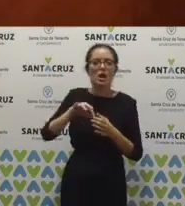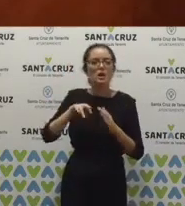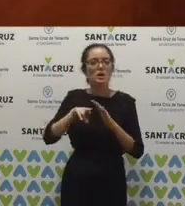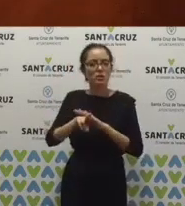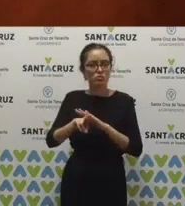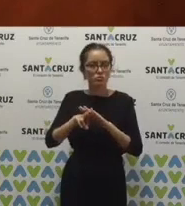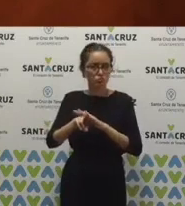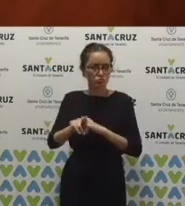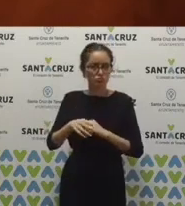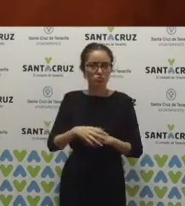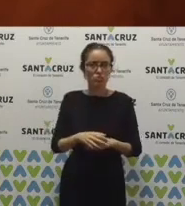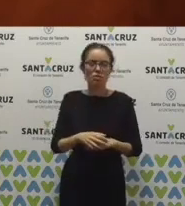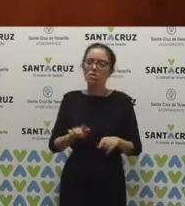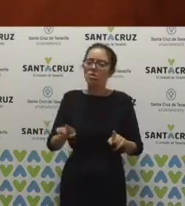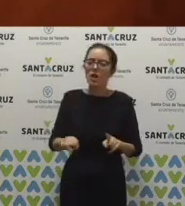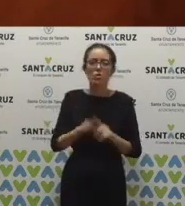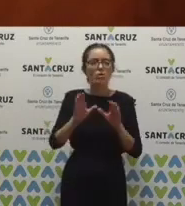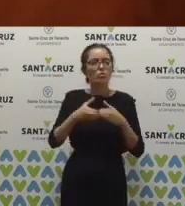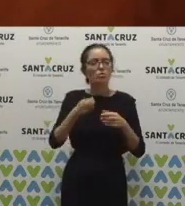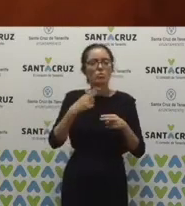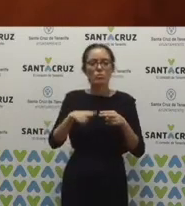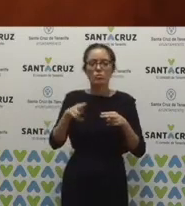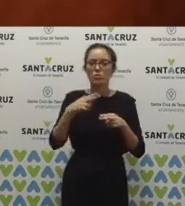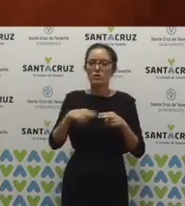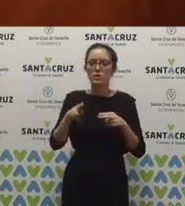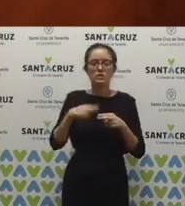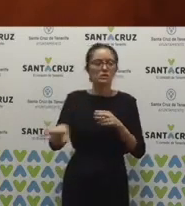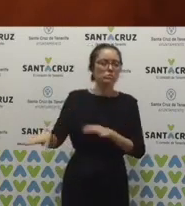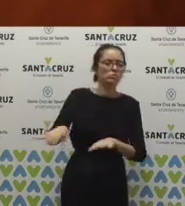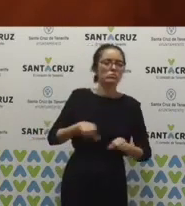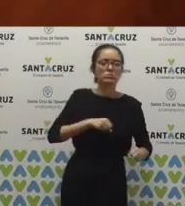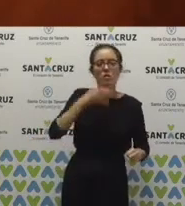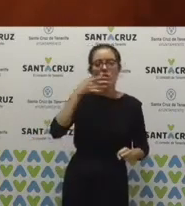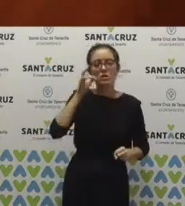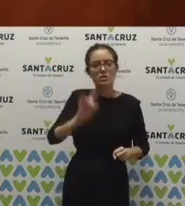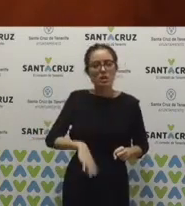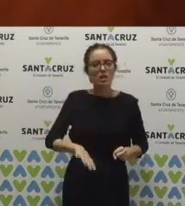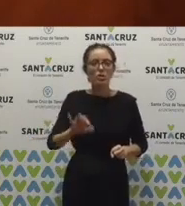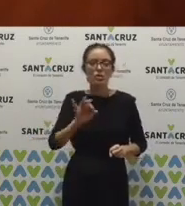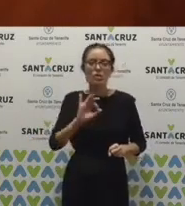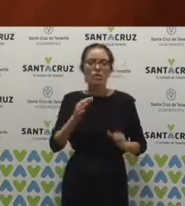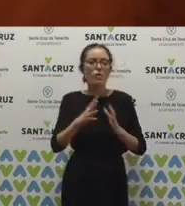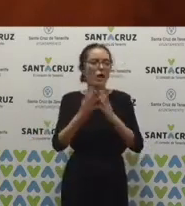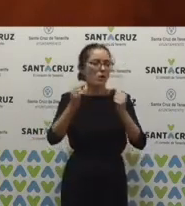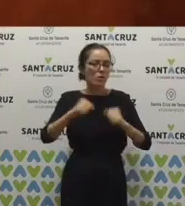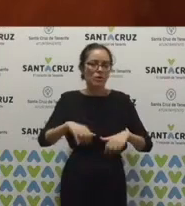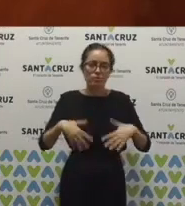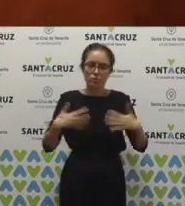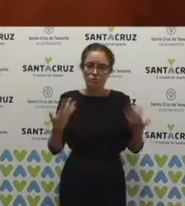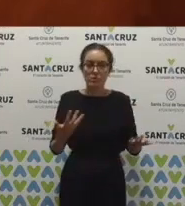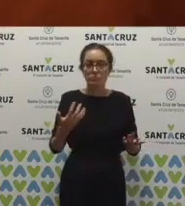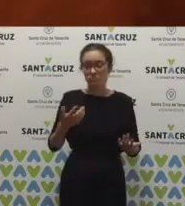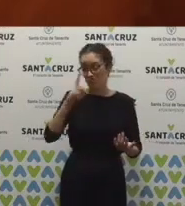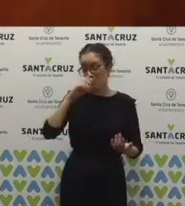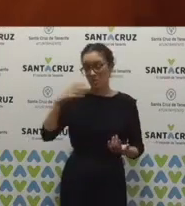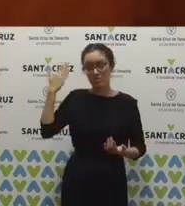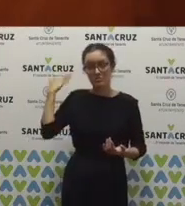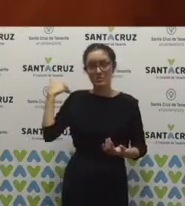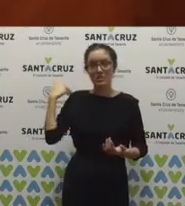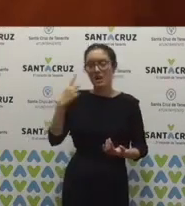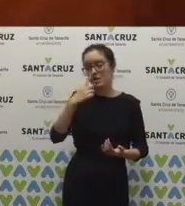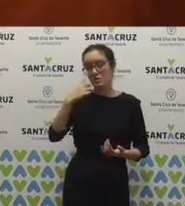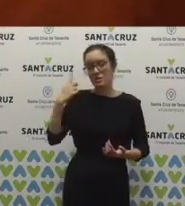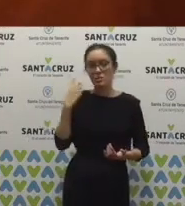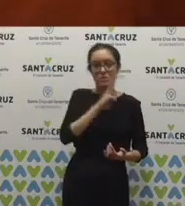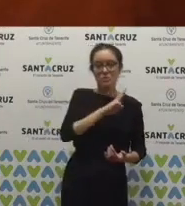independientemente de los partidos que hayan estado al gobierno o de los acuerdos recuerden que el ayuntamiento de santa cruz gobernaba hasta es un año partido